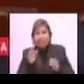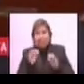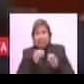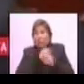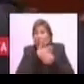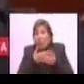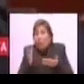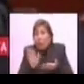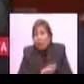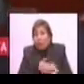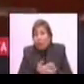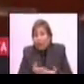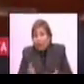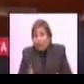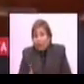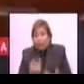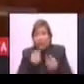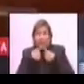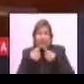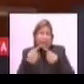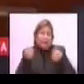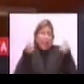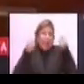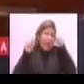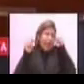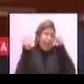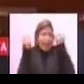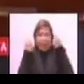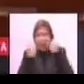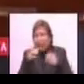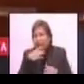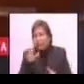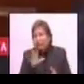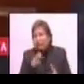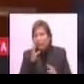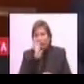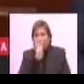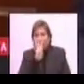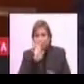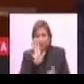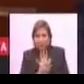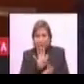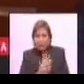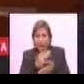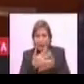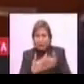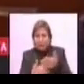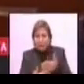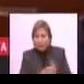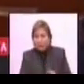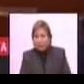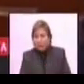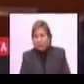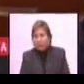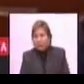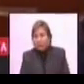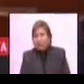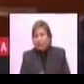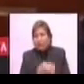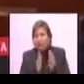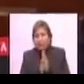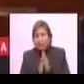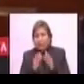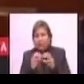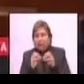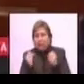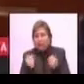censura que no hay, empiezan los exabruptos y con cuatro oficios, presidente, con cuatro oficios nos piden que se realice